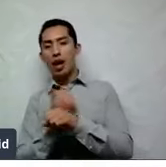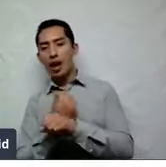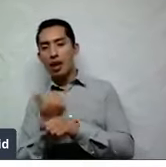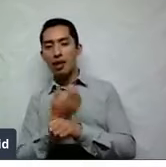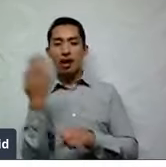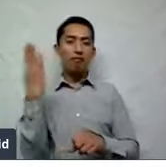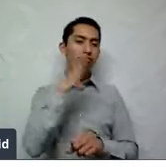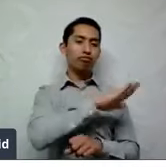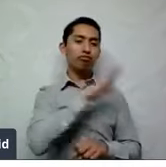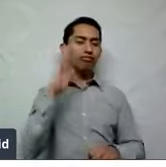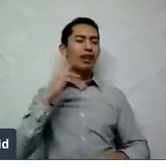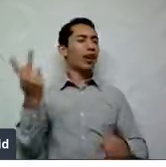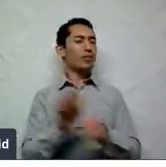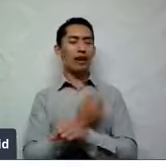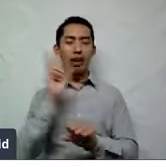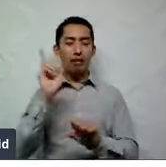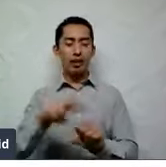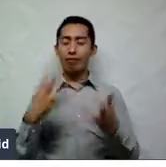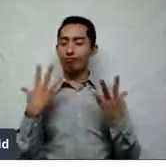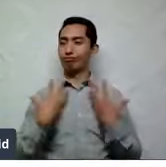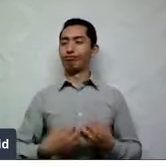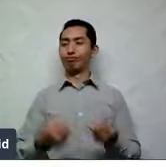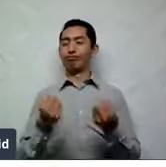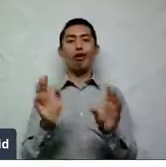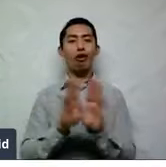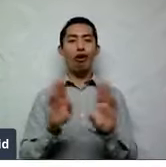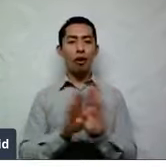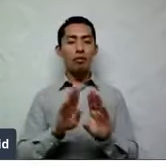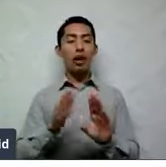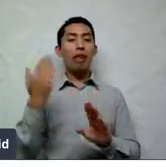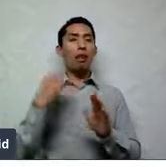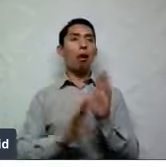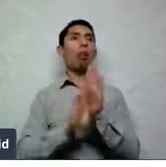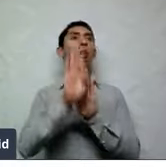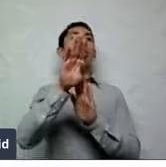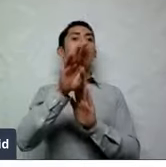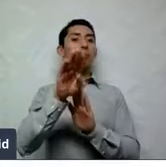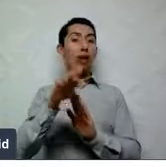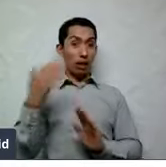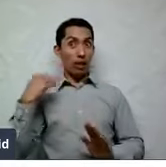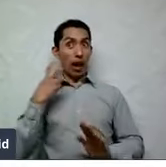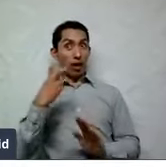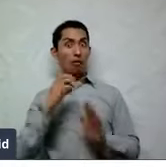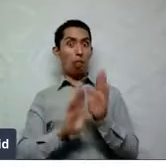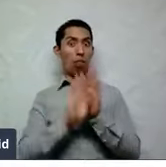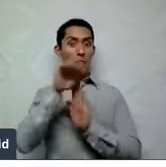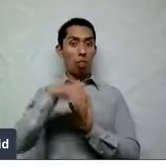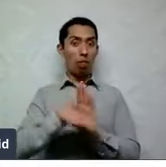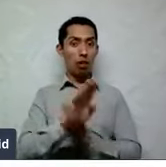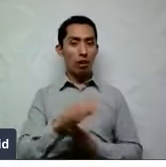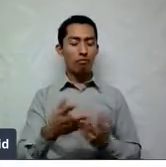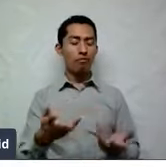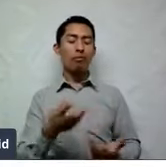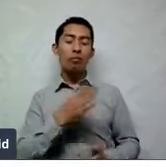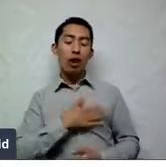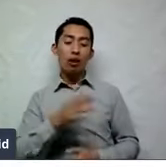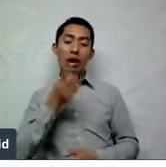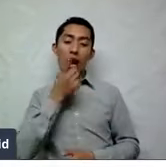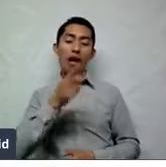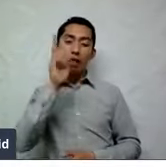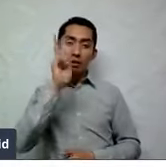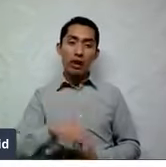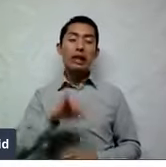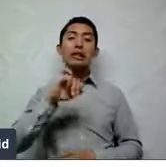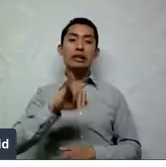está pasando, doctor? ¿Por qué vamos a la alza? ¿Se esperaba esto? Bueno, realmente es una situación bastante